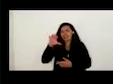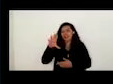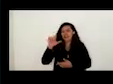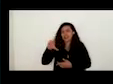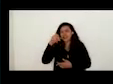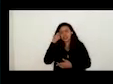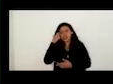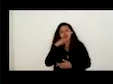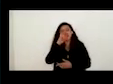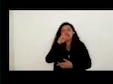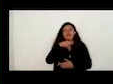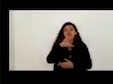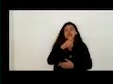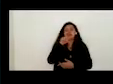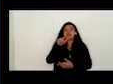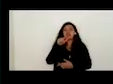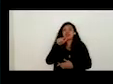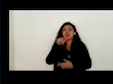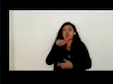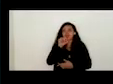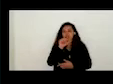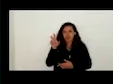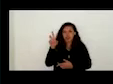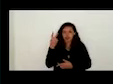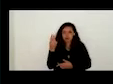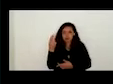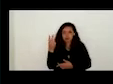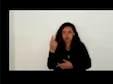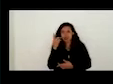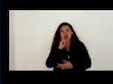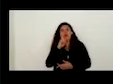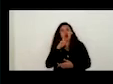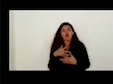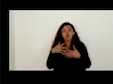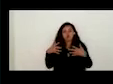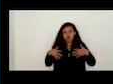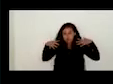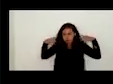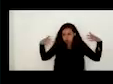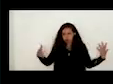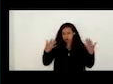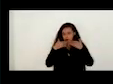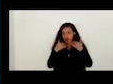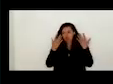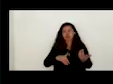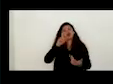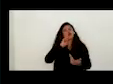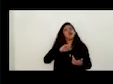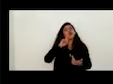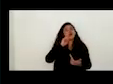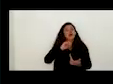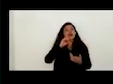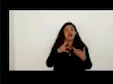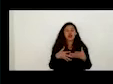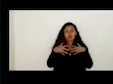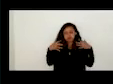corporal de 18 a 25, es decir, una mujer que no tenga sobrepeso u obesidad, Y una mujer que llega con sobrepeso